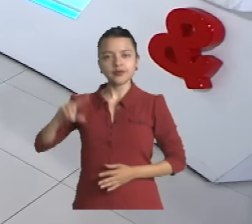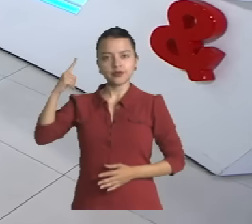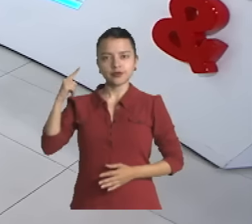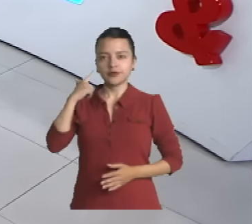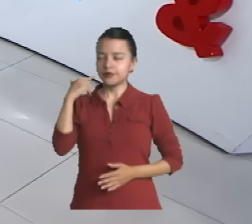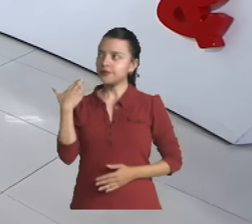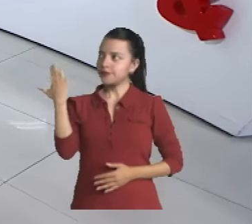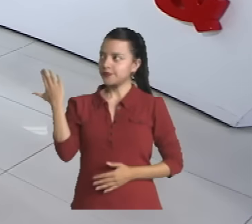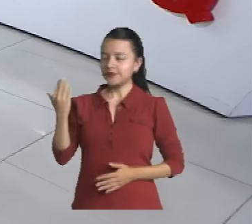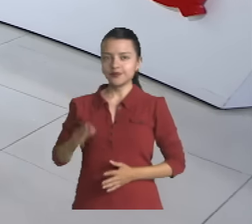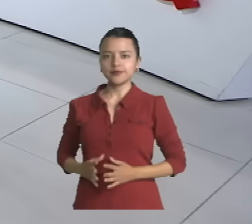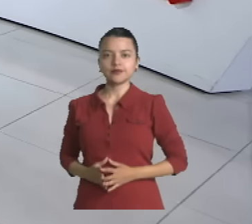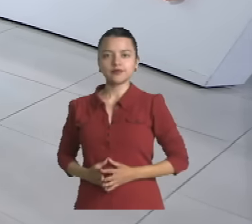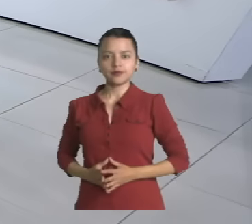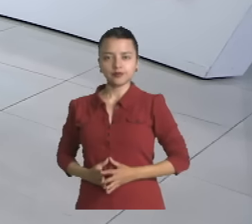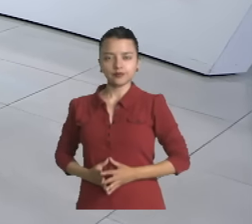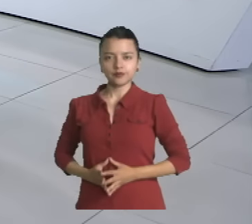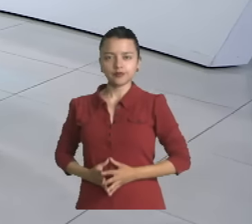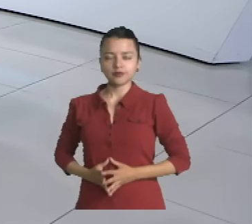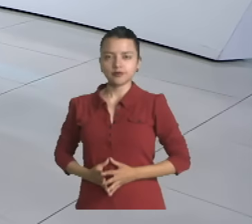Con Luisa Tobo.